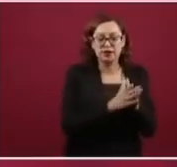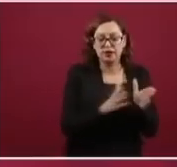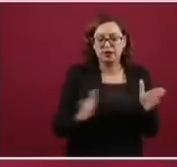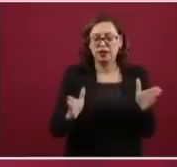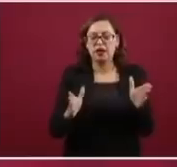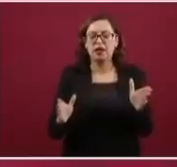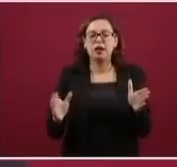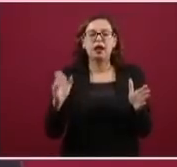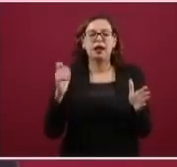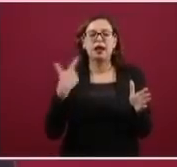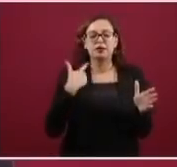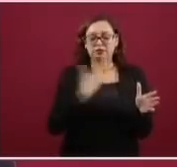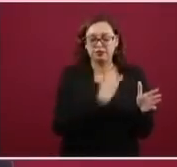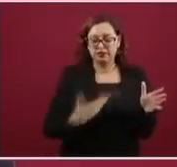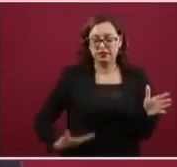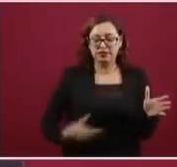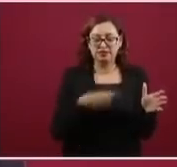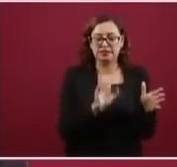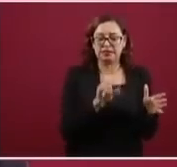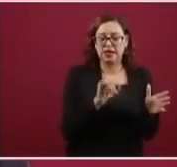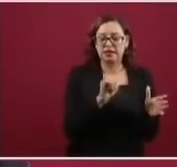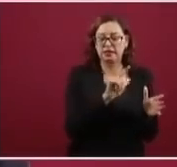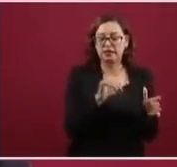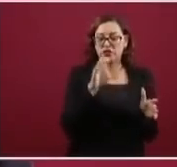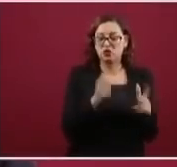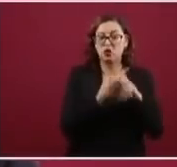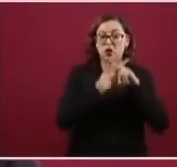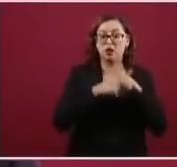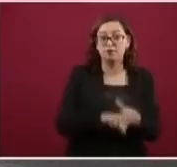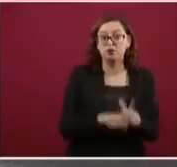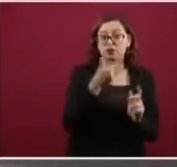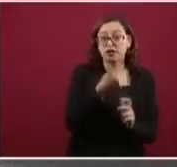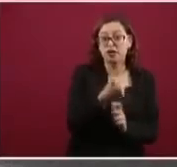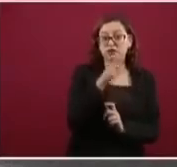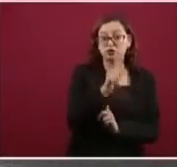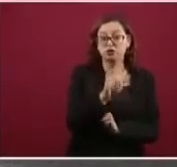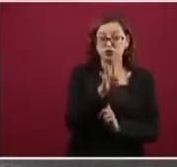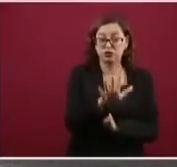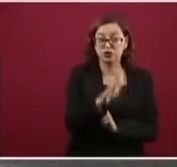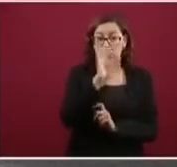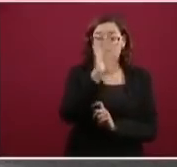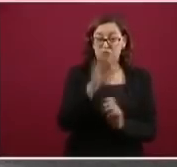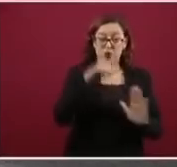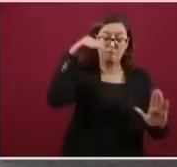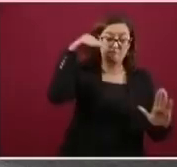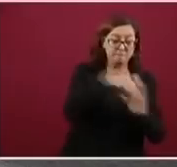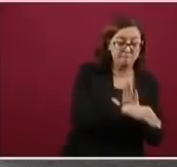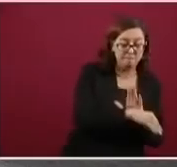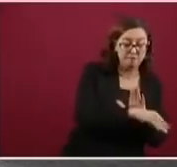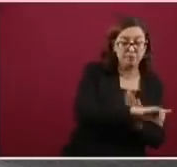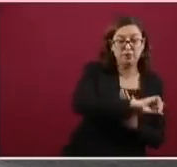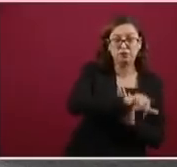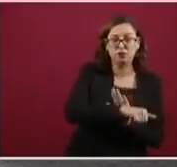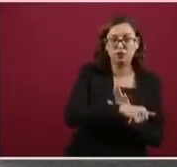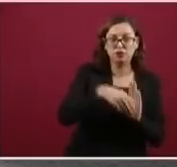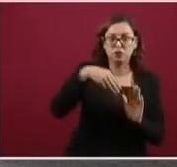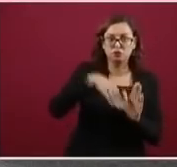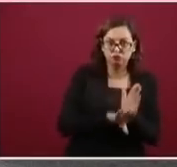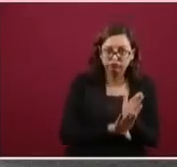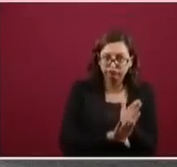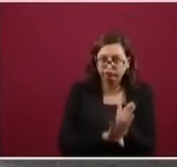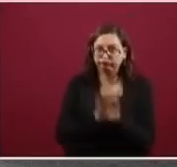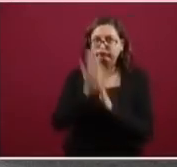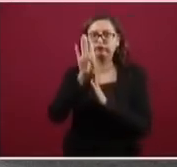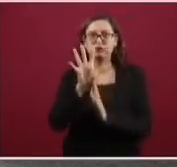presidente zedillo empezó con la caída de 6.5 por ciento y acabó con un crecimiento que era del casi el 5 por ciento entonces tiene estos